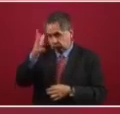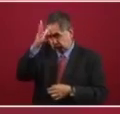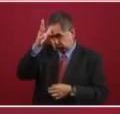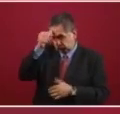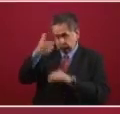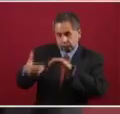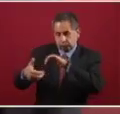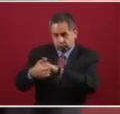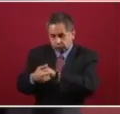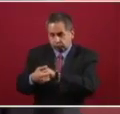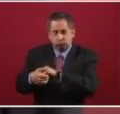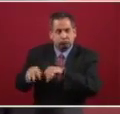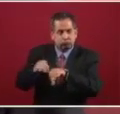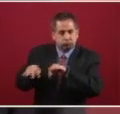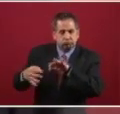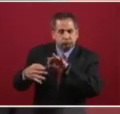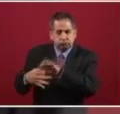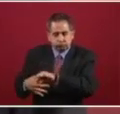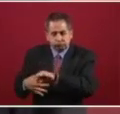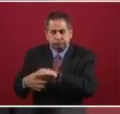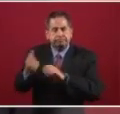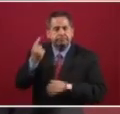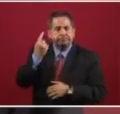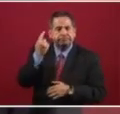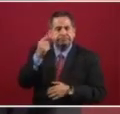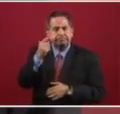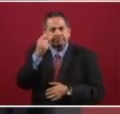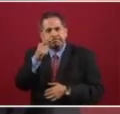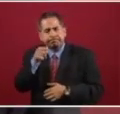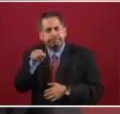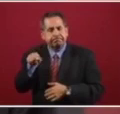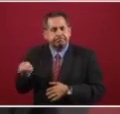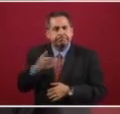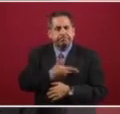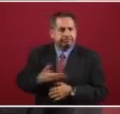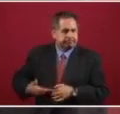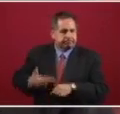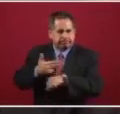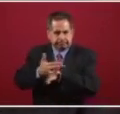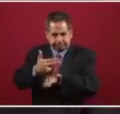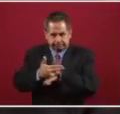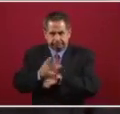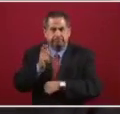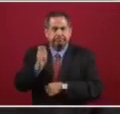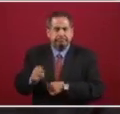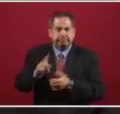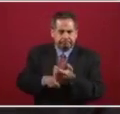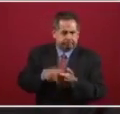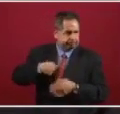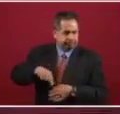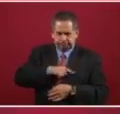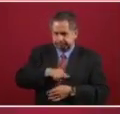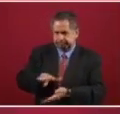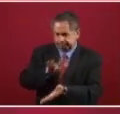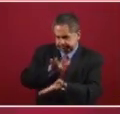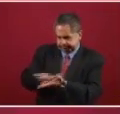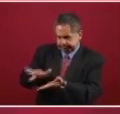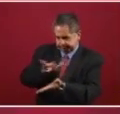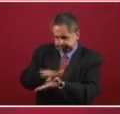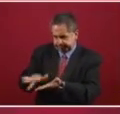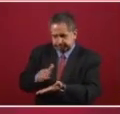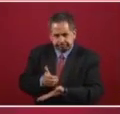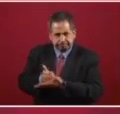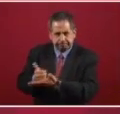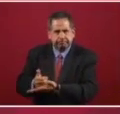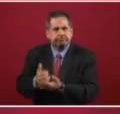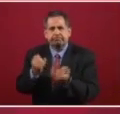colaboración para que se apoye a Honduras, como